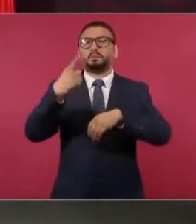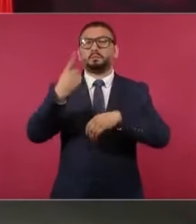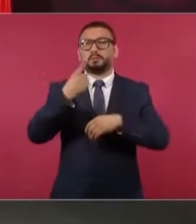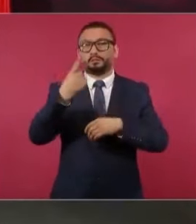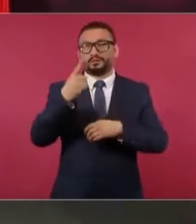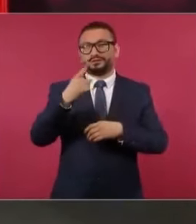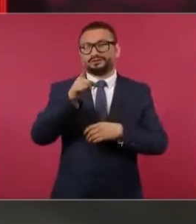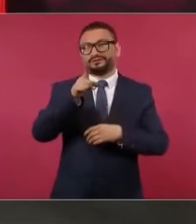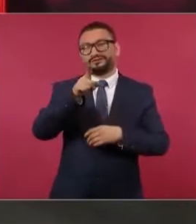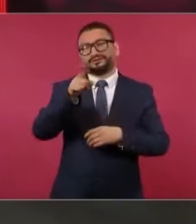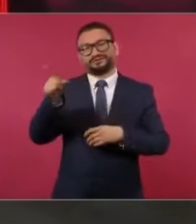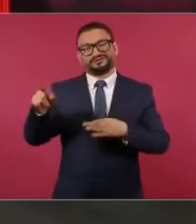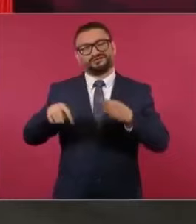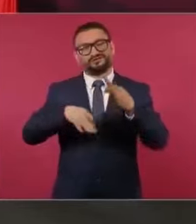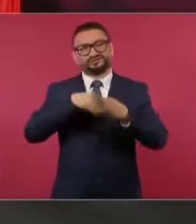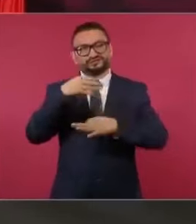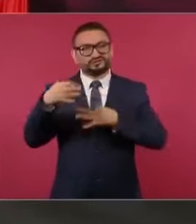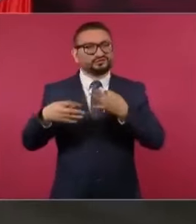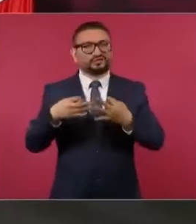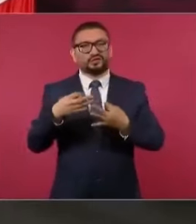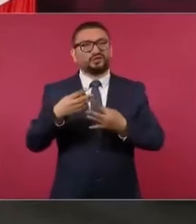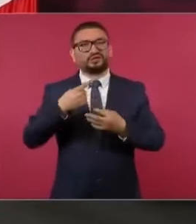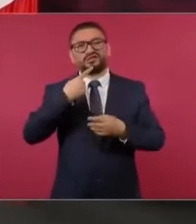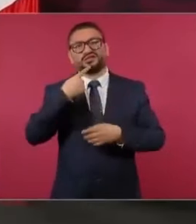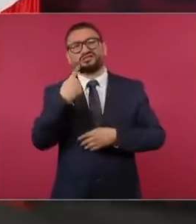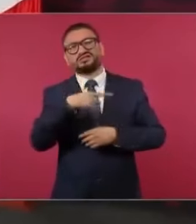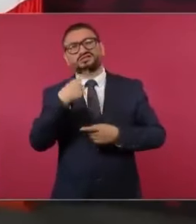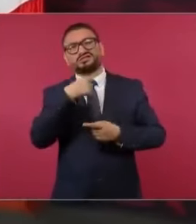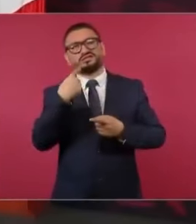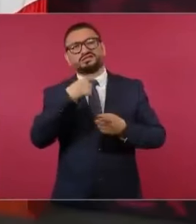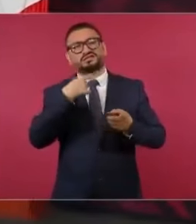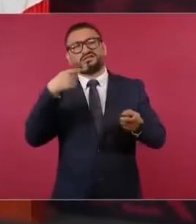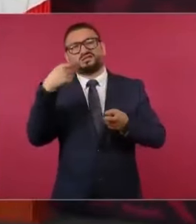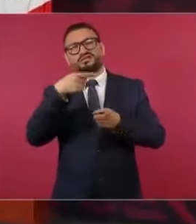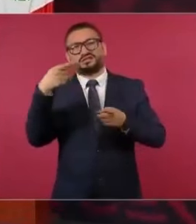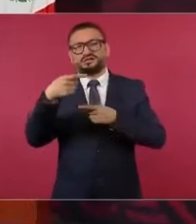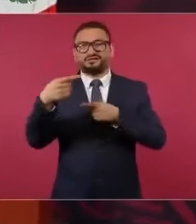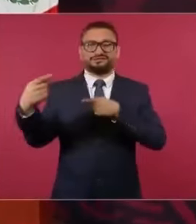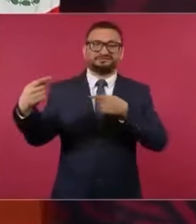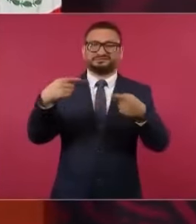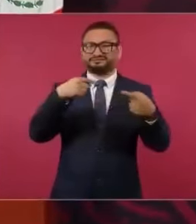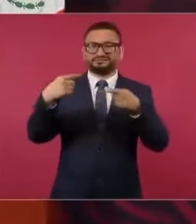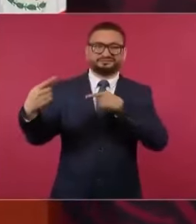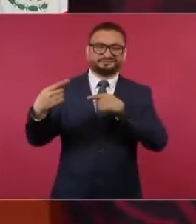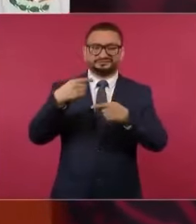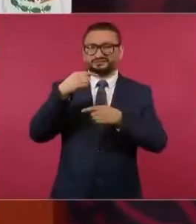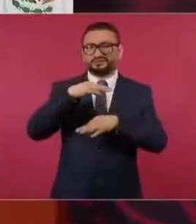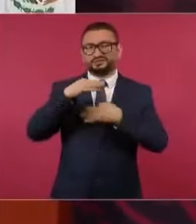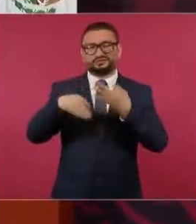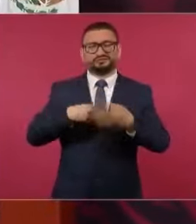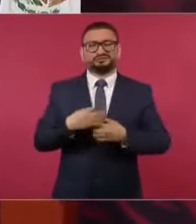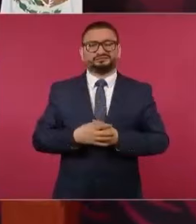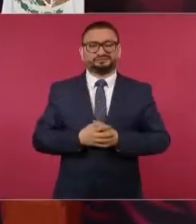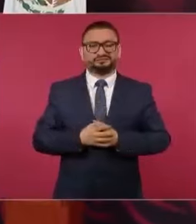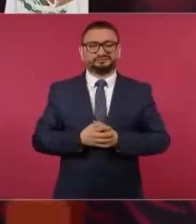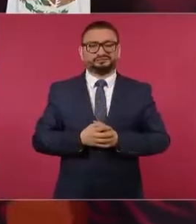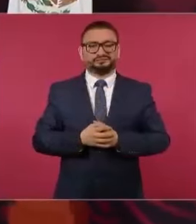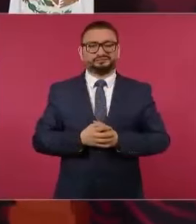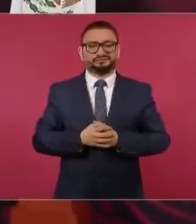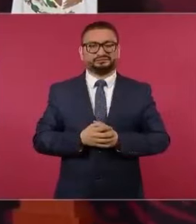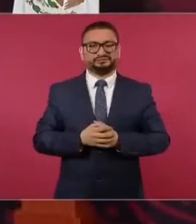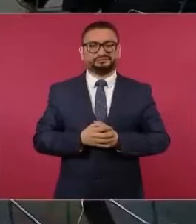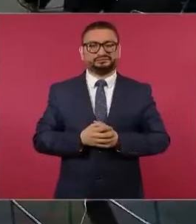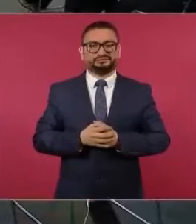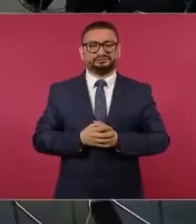cultivo el presidente López Obrador ha dejado Claro que se está trabajando de manera diplomática y constructiva para buscar soluciones que